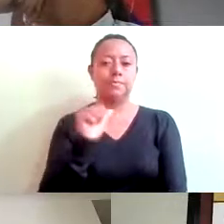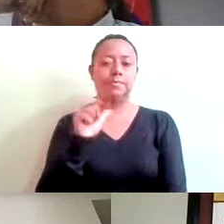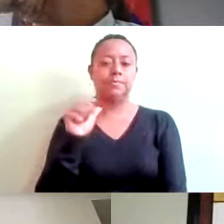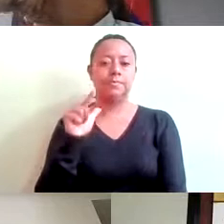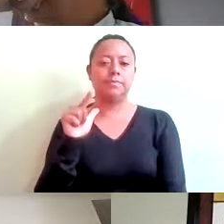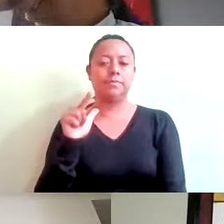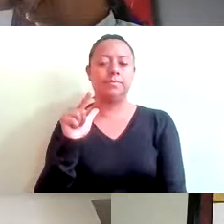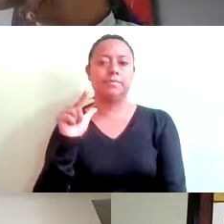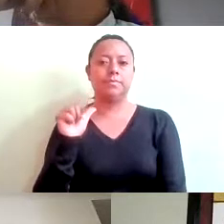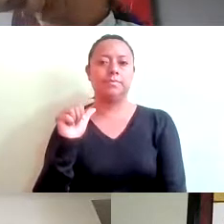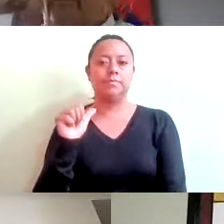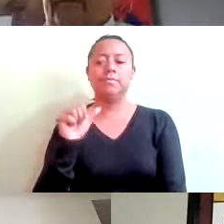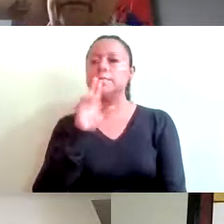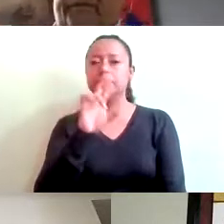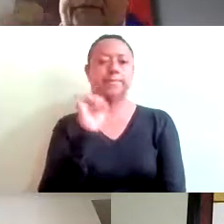Ayala Zúñiga, a favor.